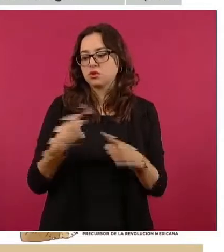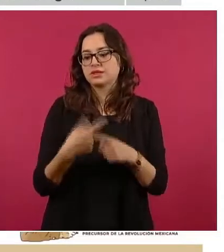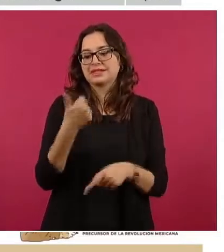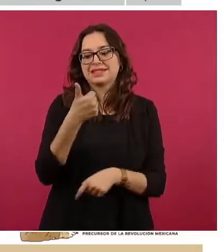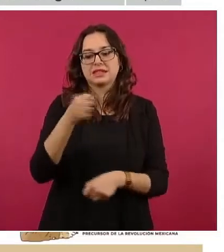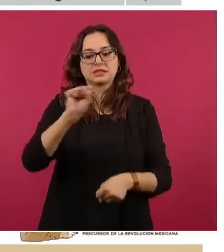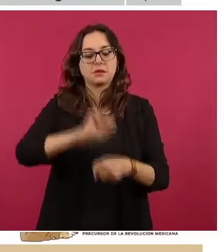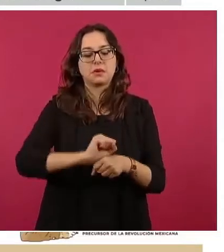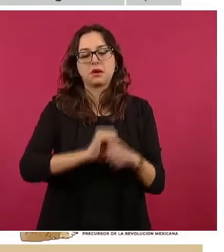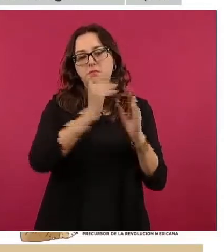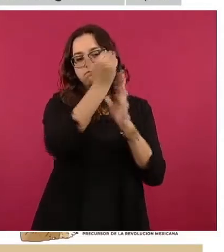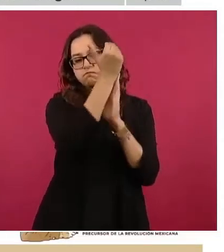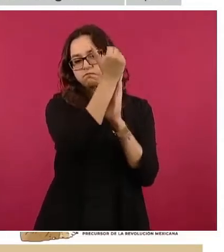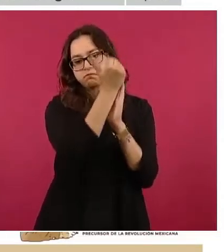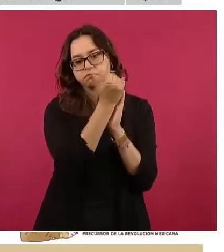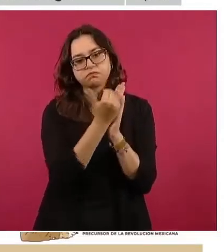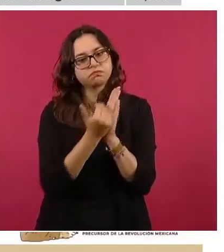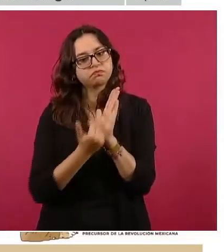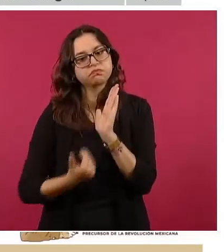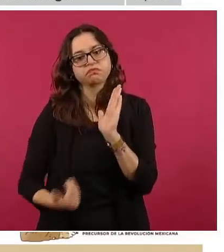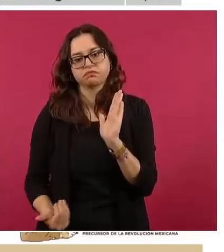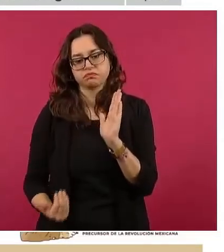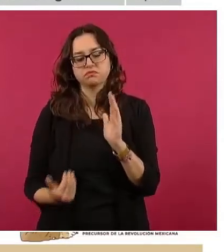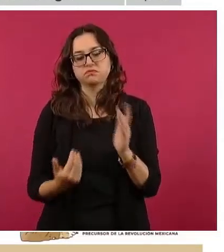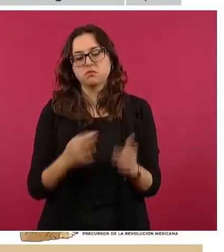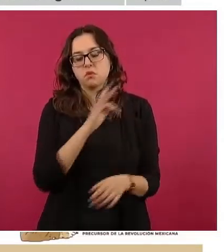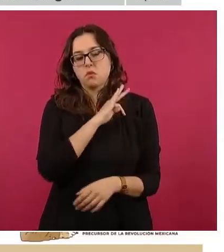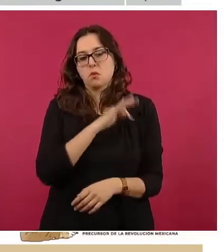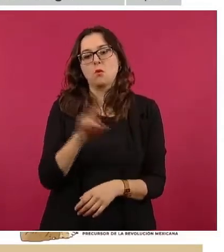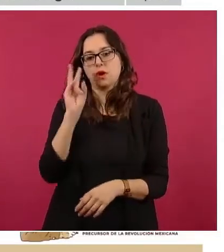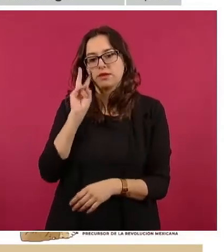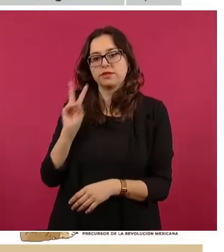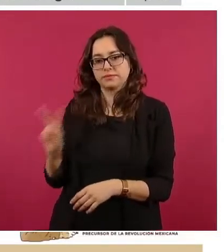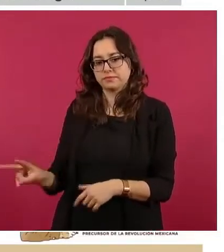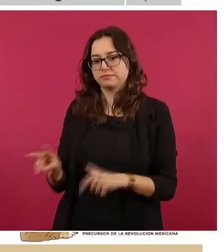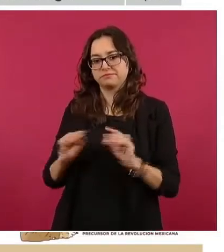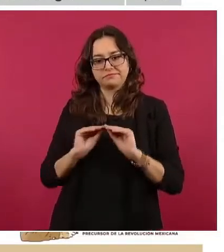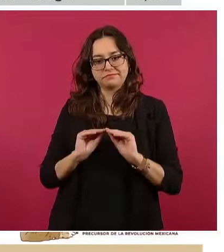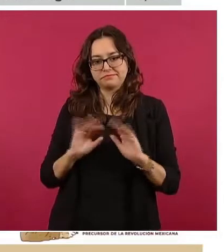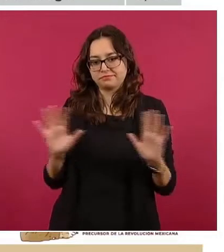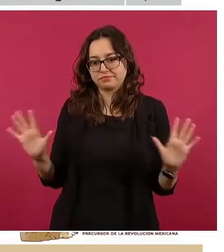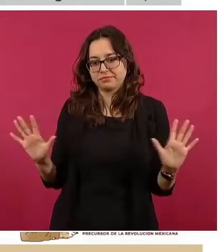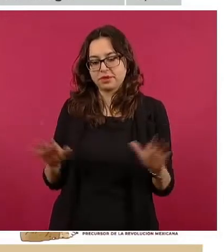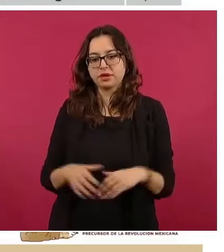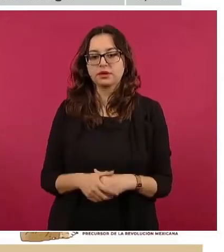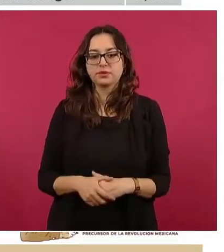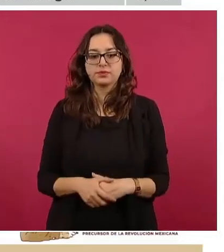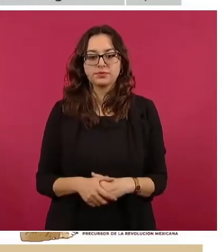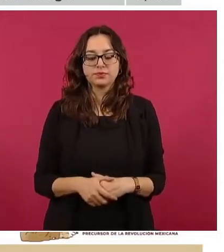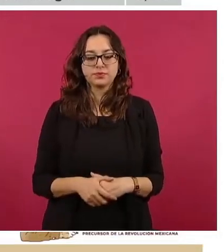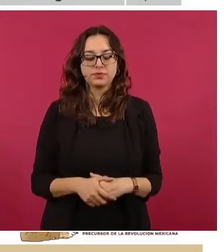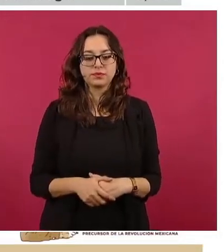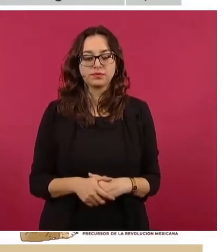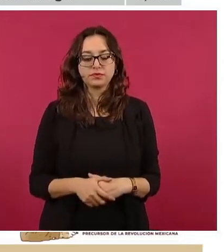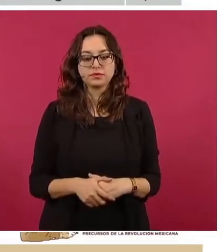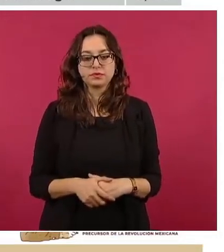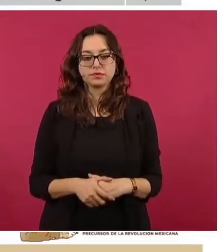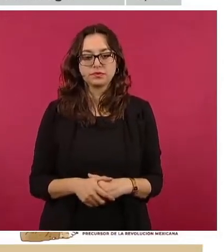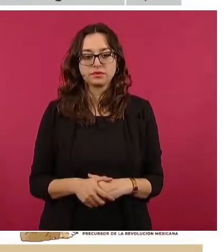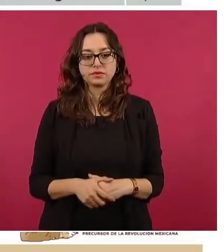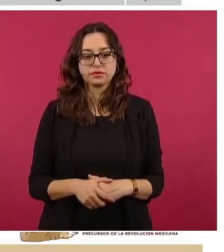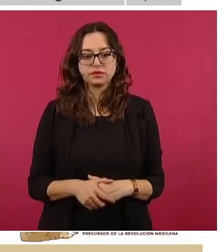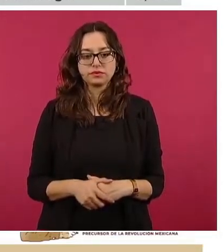6 semanas consecutivas de reducción en el número de casos que ocurren cada día. Noten ustedes